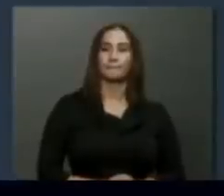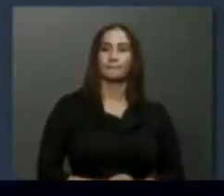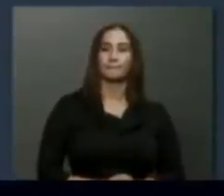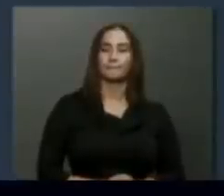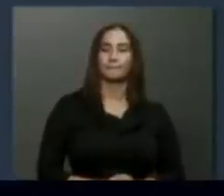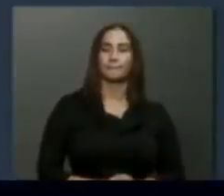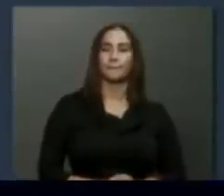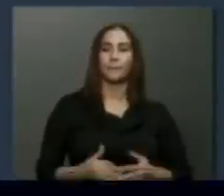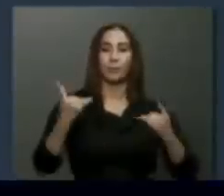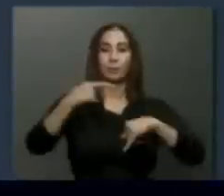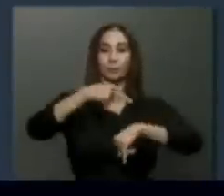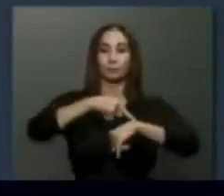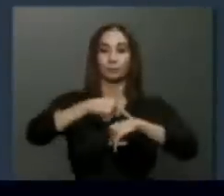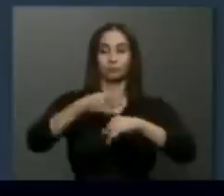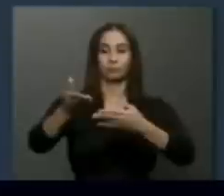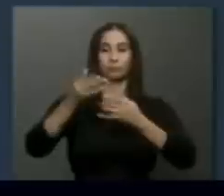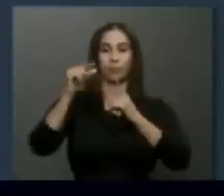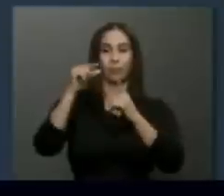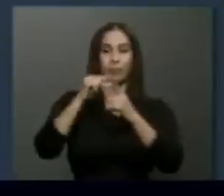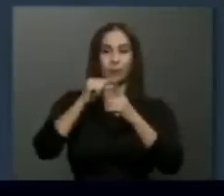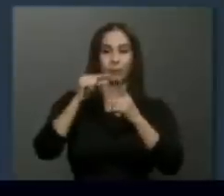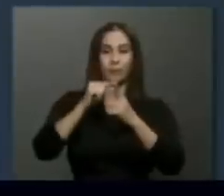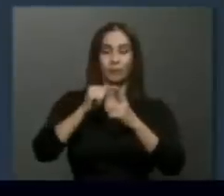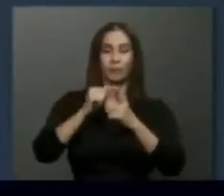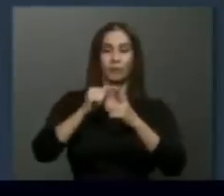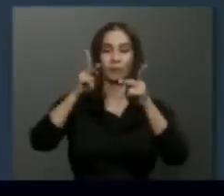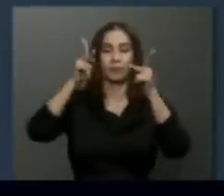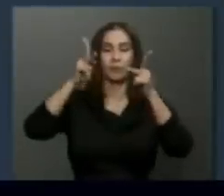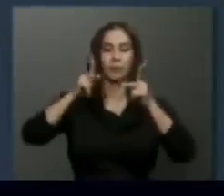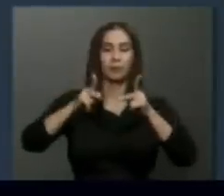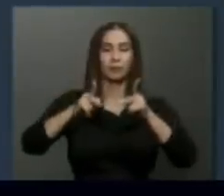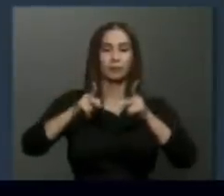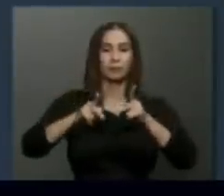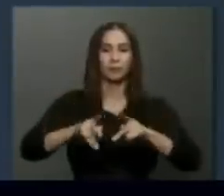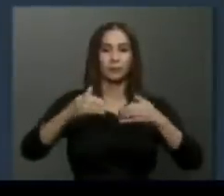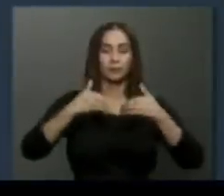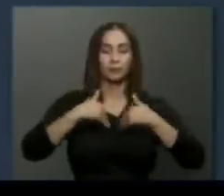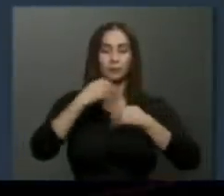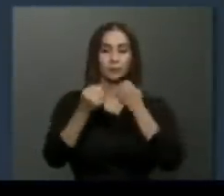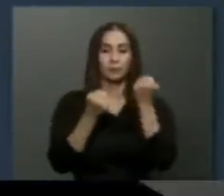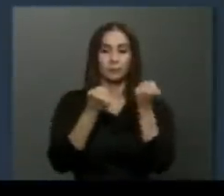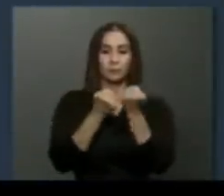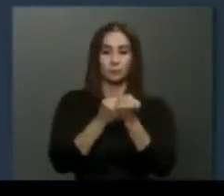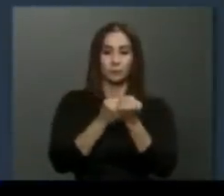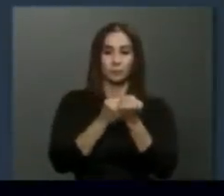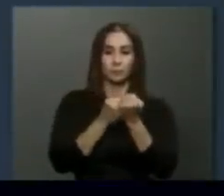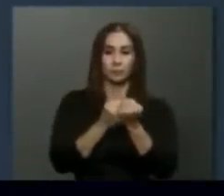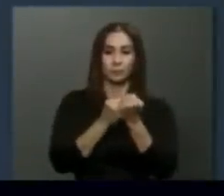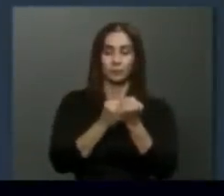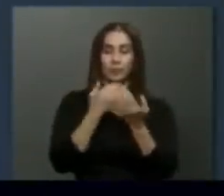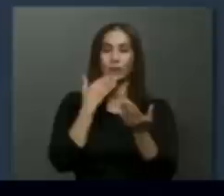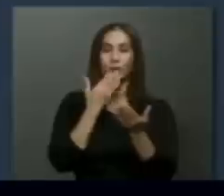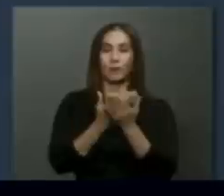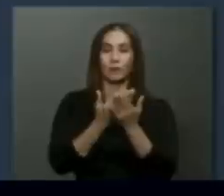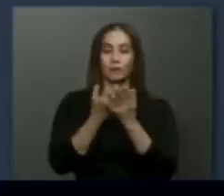que queremos introducir las palabras de la persona que tiene como motor el bienestar